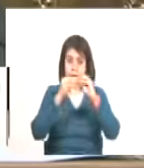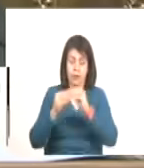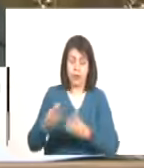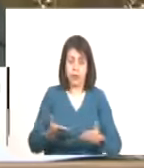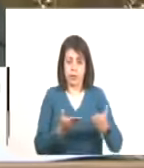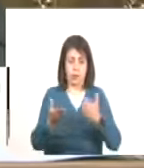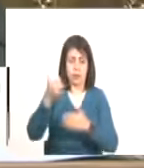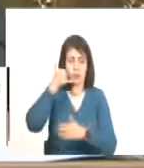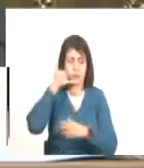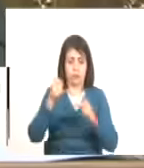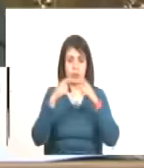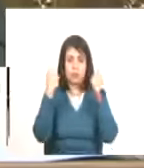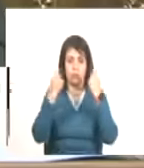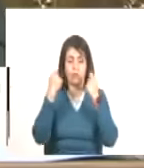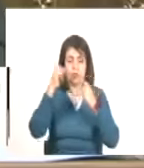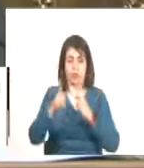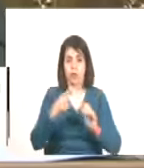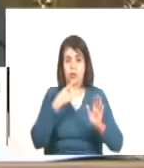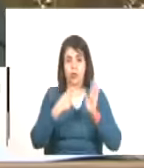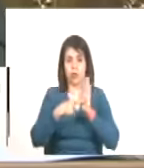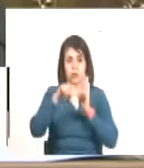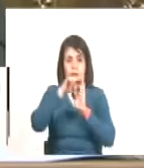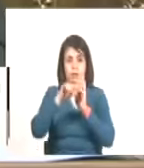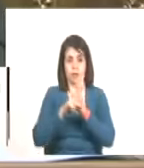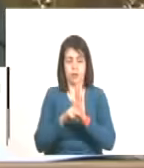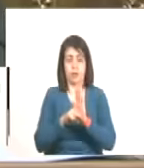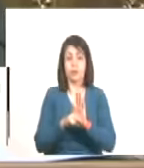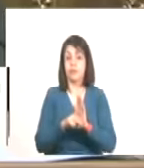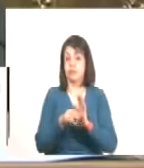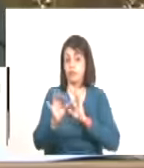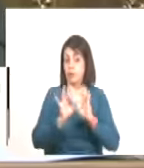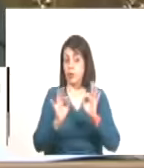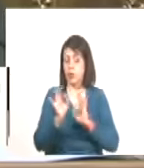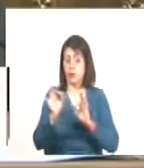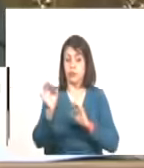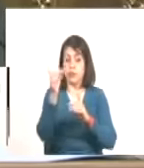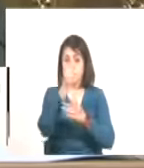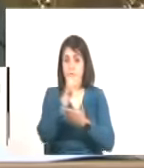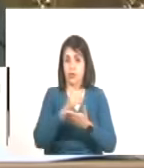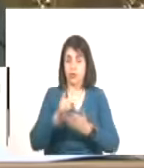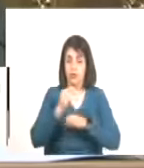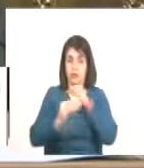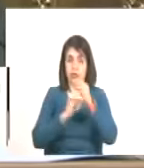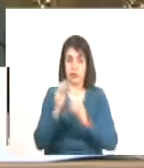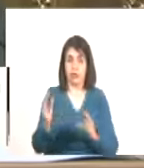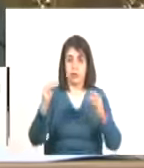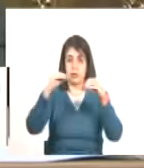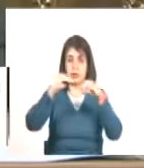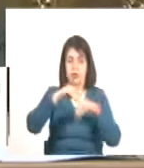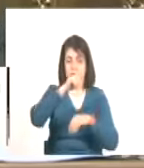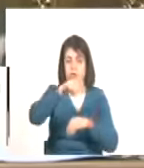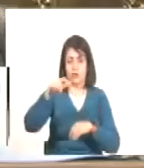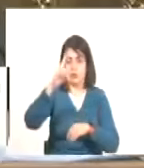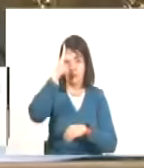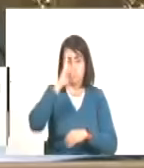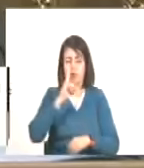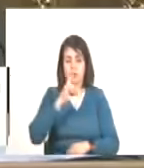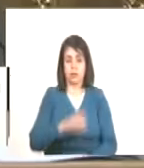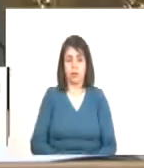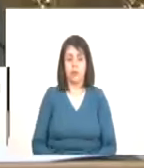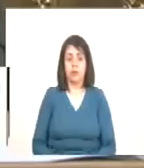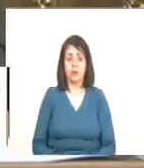servicio telefónico público debe cumplir con las medidas arquitectónicas y de diseño universal necesarias de adaptabilidad a las personas con